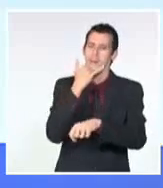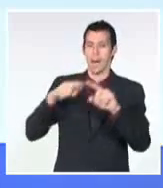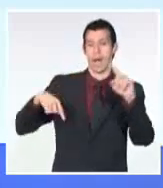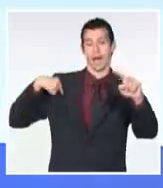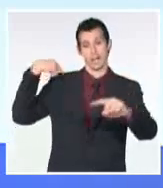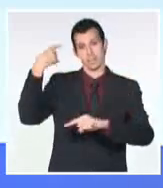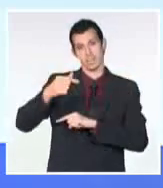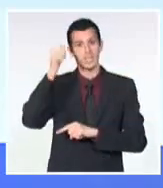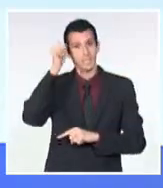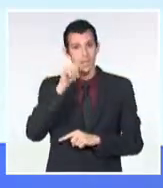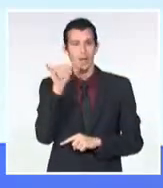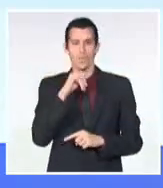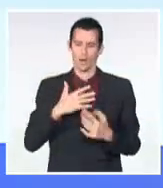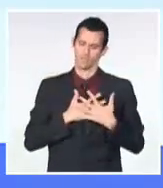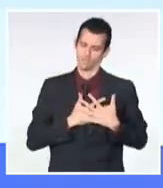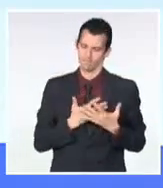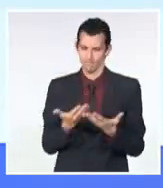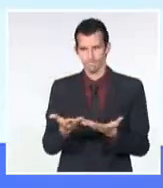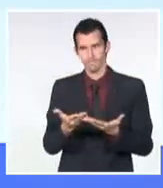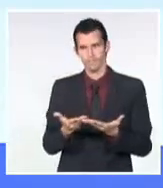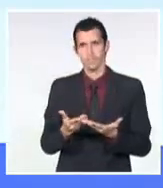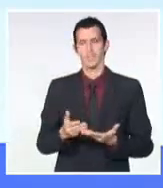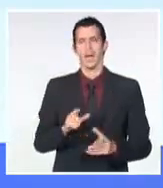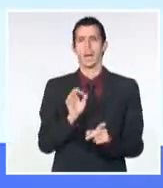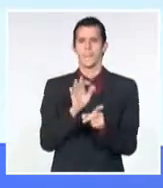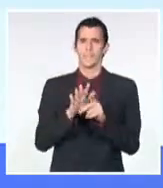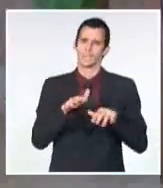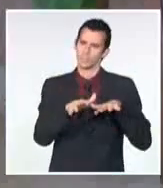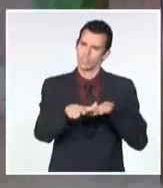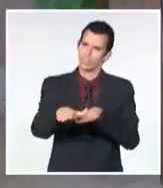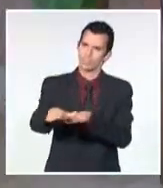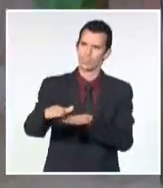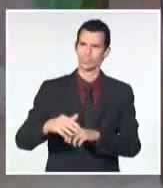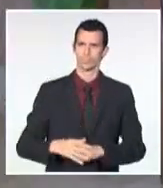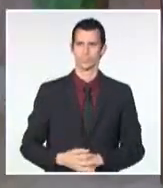sábado, cuando se procederá al sepelio en la necrópolis de Colón.